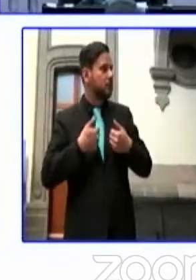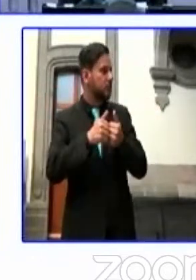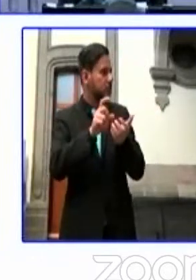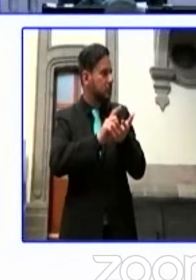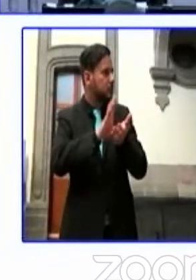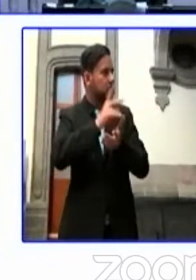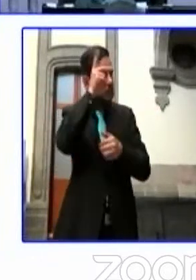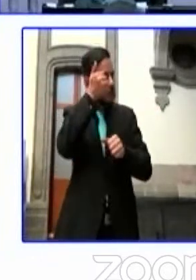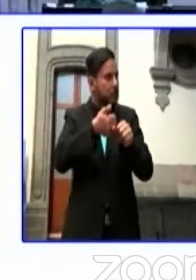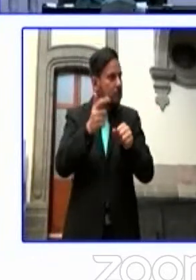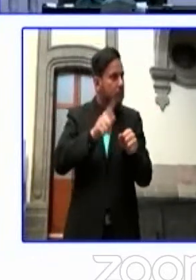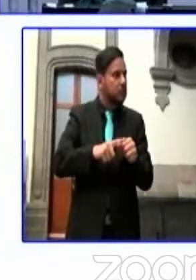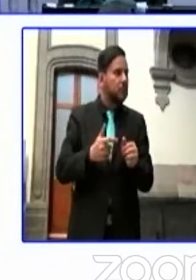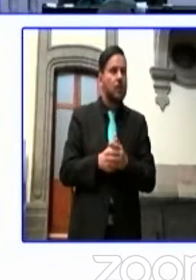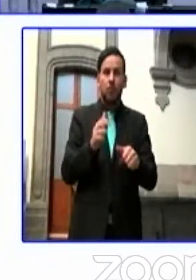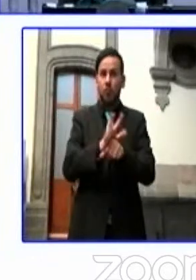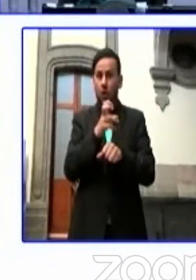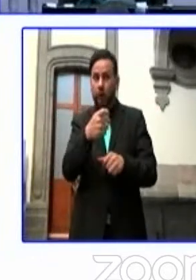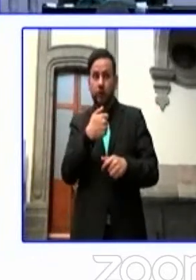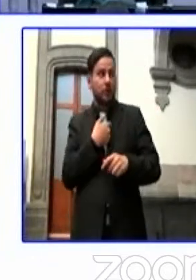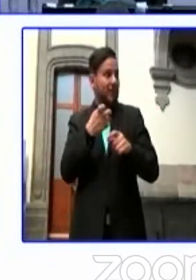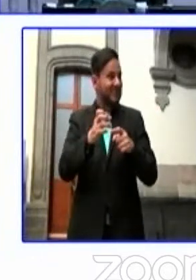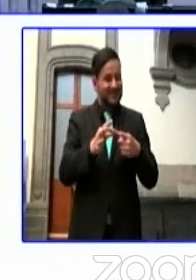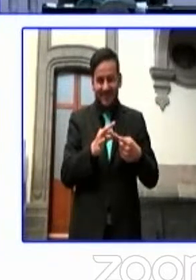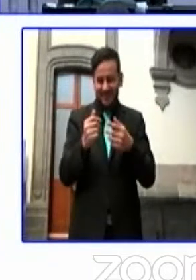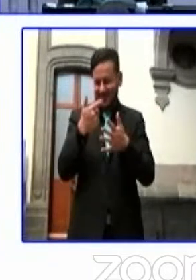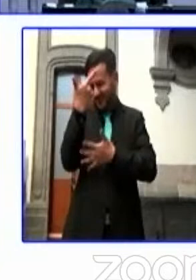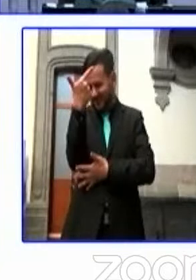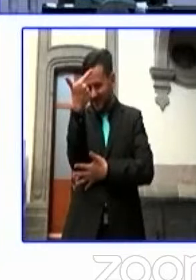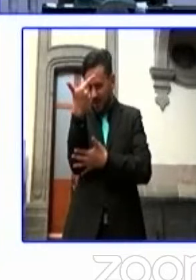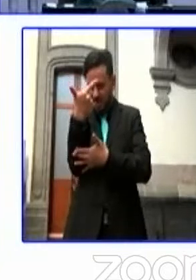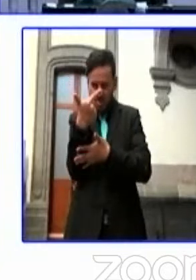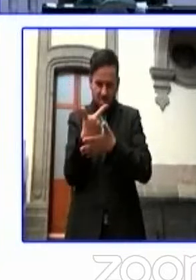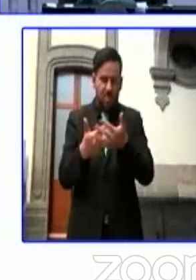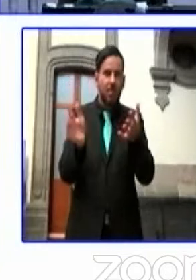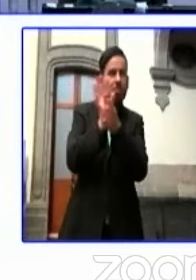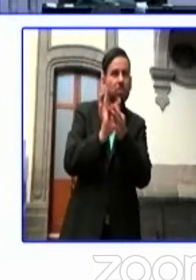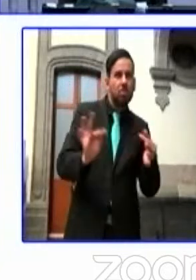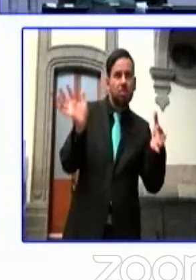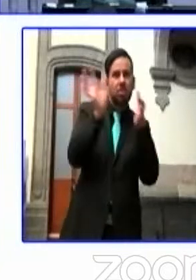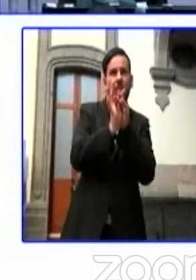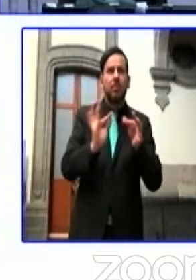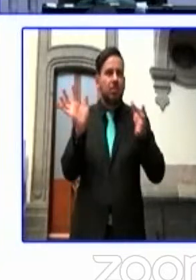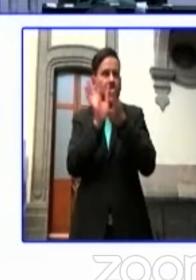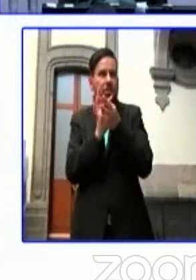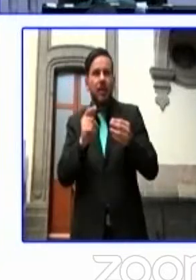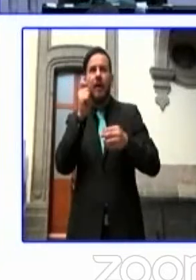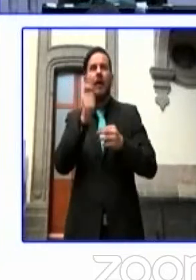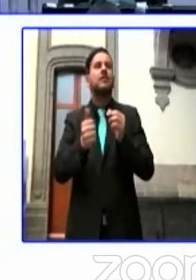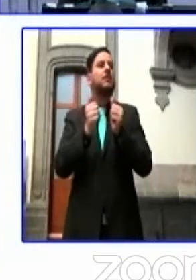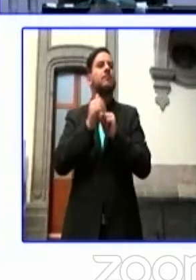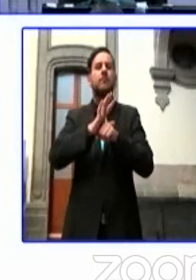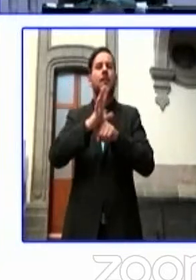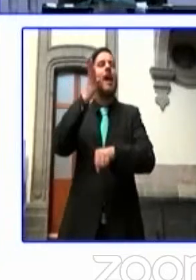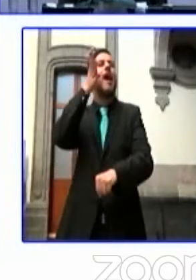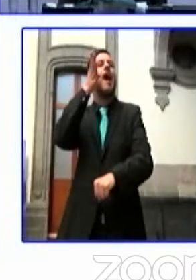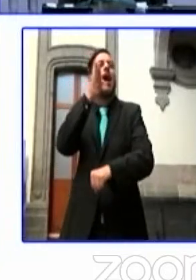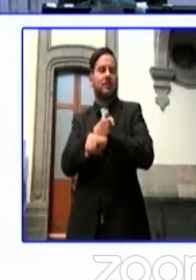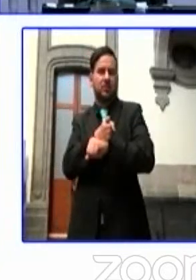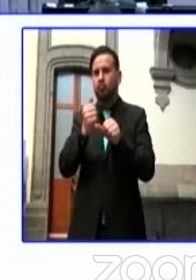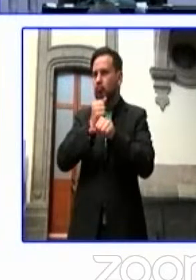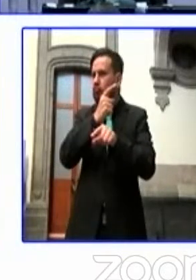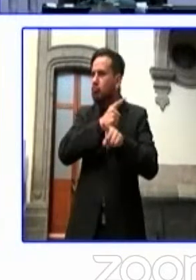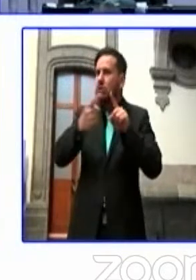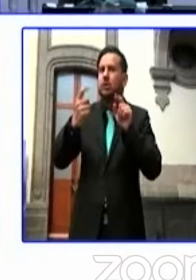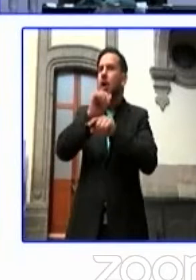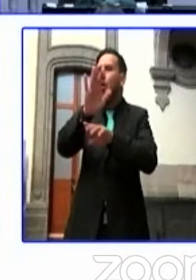psicosocial e intelectual. Por eso en estas guías está contemplado el resarcimiento, el castigo a quienes hayan violado